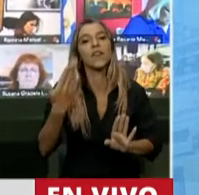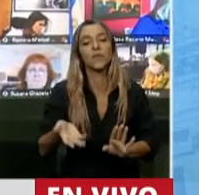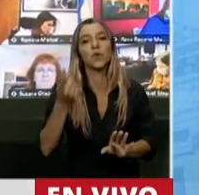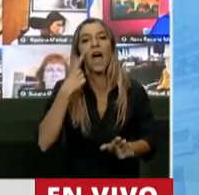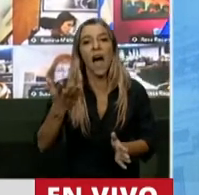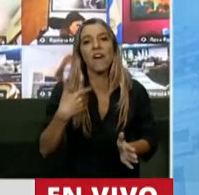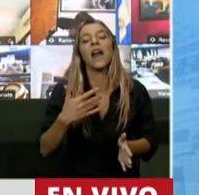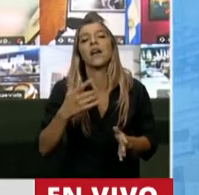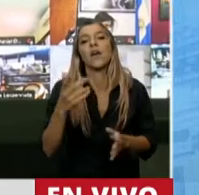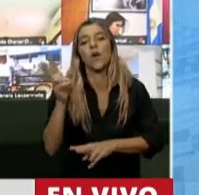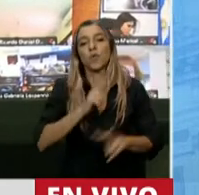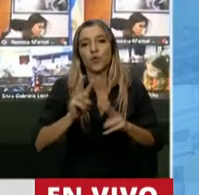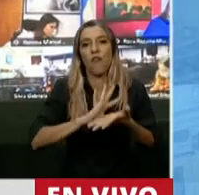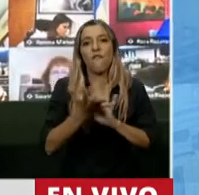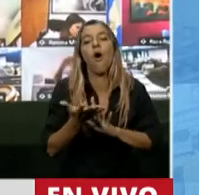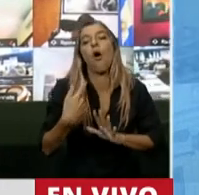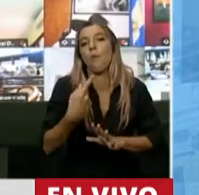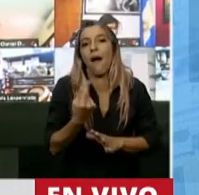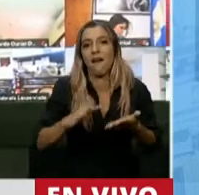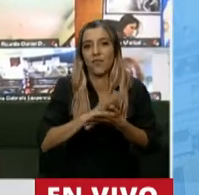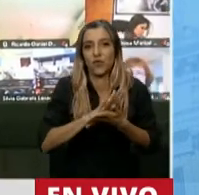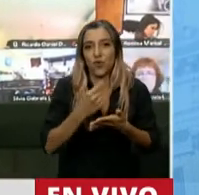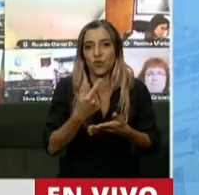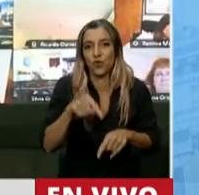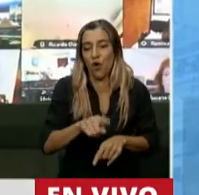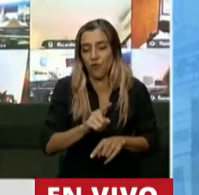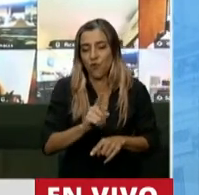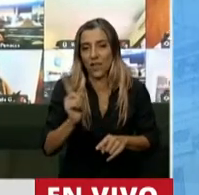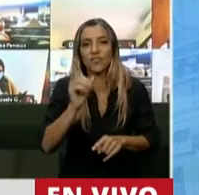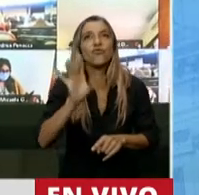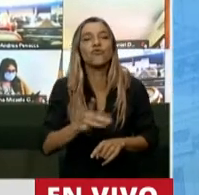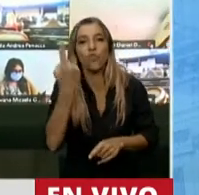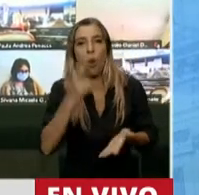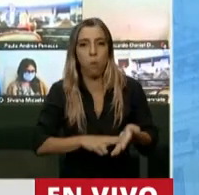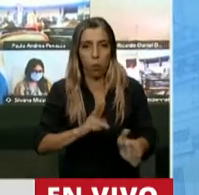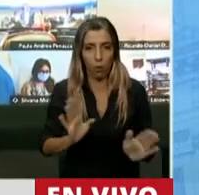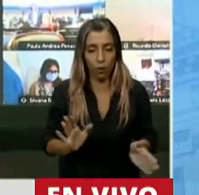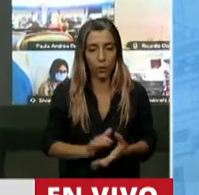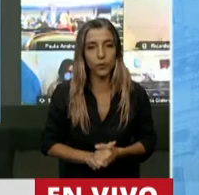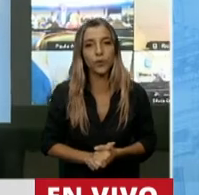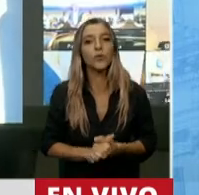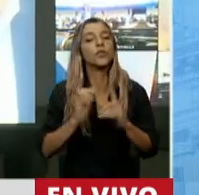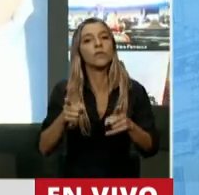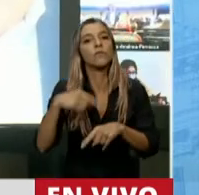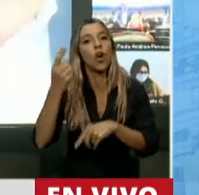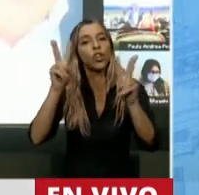extraordinaria grabando un sector. Y otro tema importante, otro tema es la